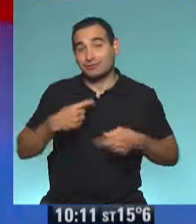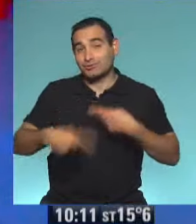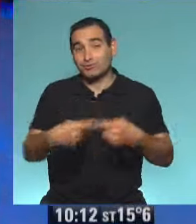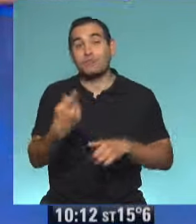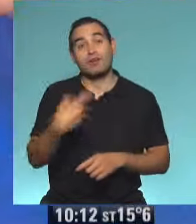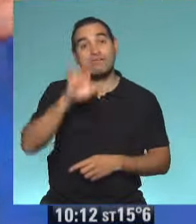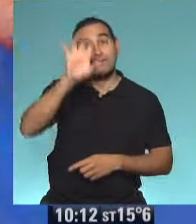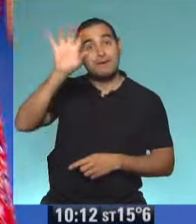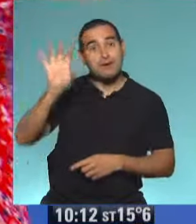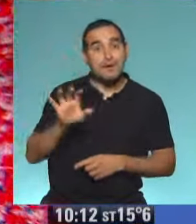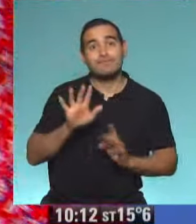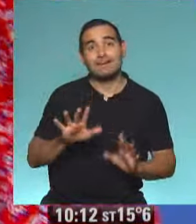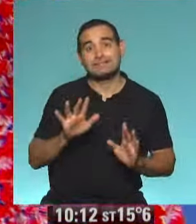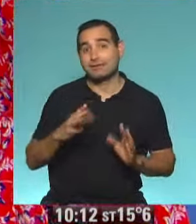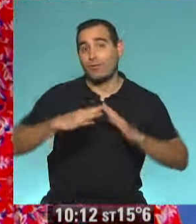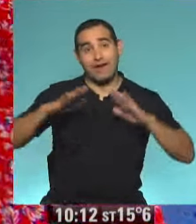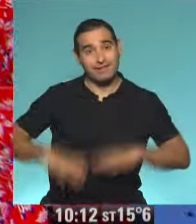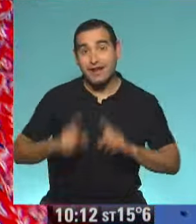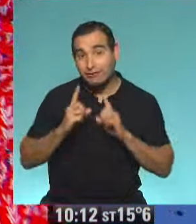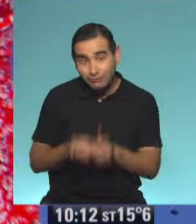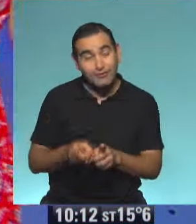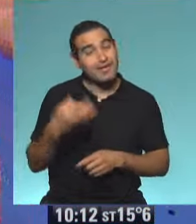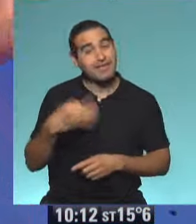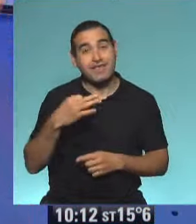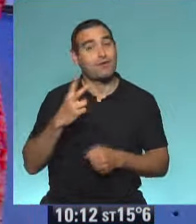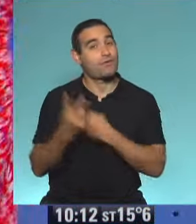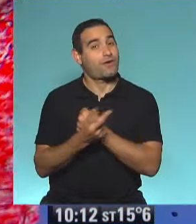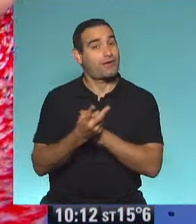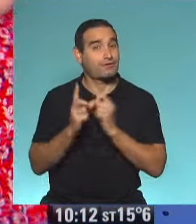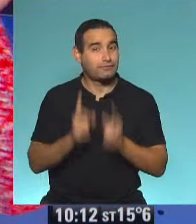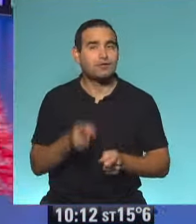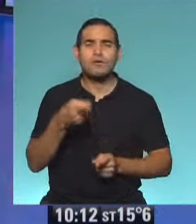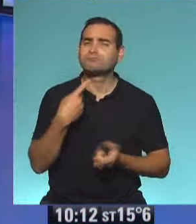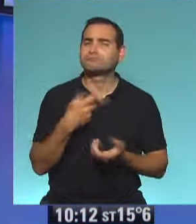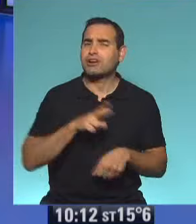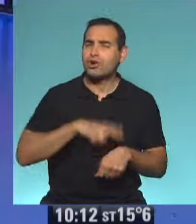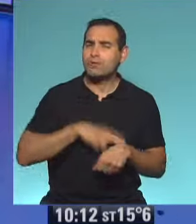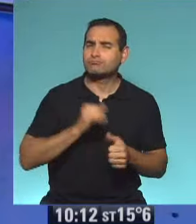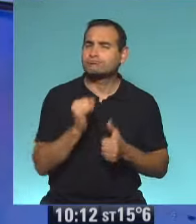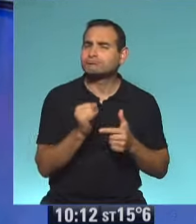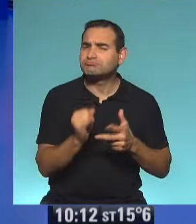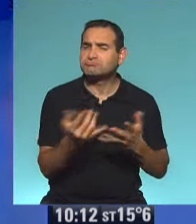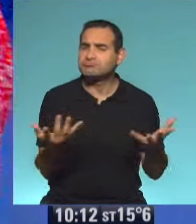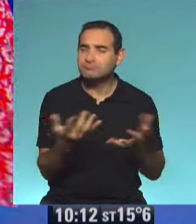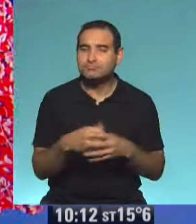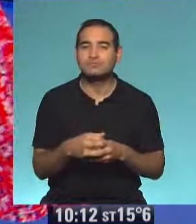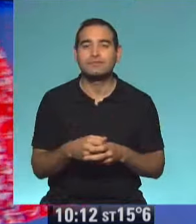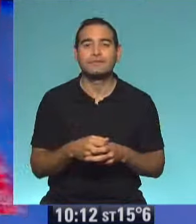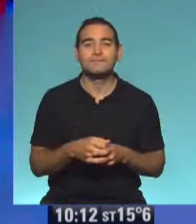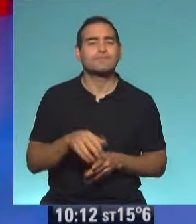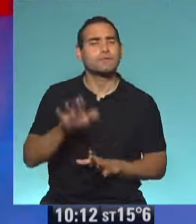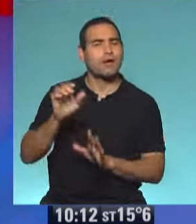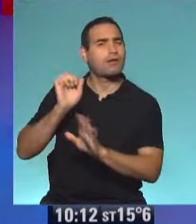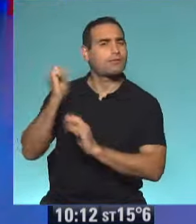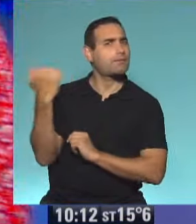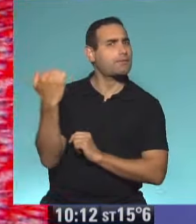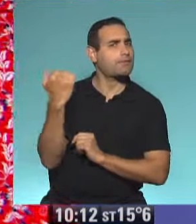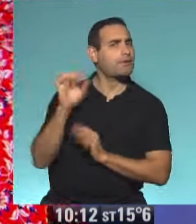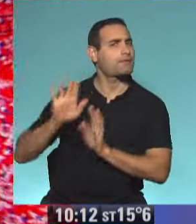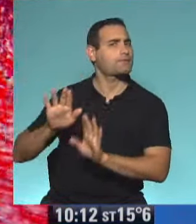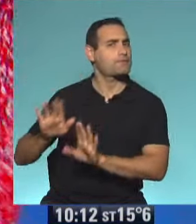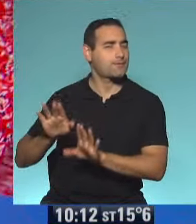lugares del país todavía estamos en cuarentena y nos tenemos que seguir cuidando. ¿Cuáles son las recomendaciones que no debemos olvidar? Bueno, ¡ya va, puerta! ¡Ya va! ¡Ya va la puerta!